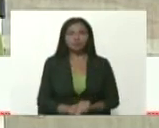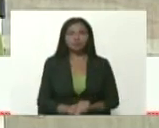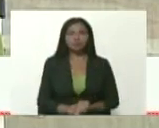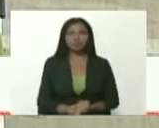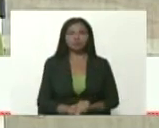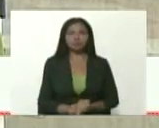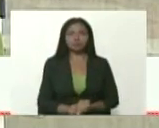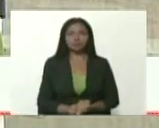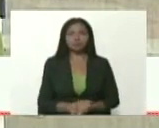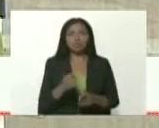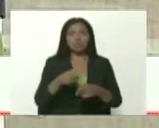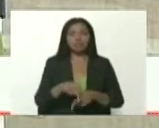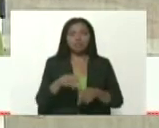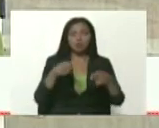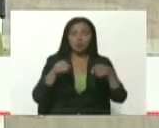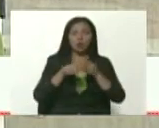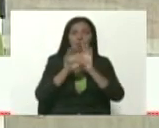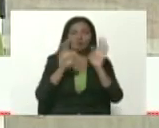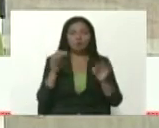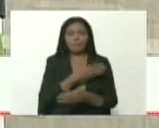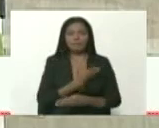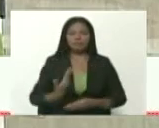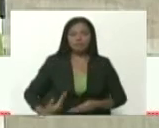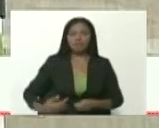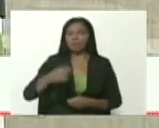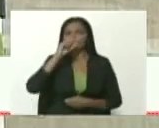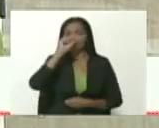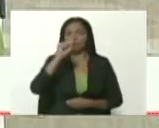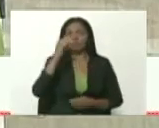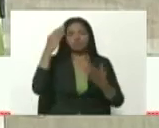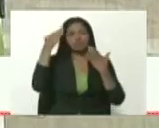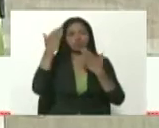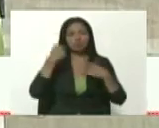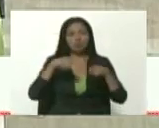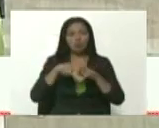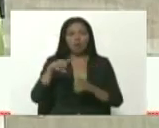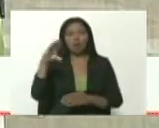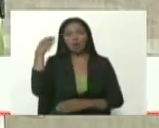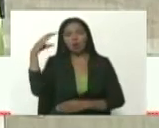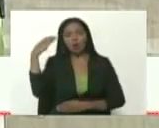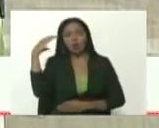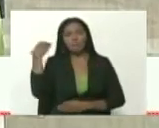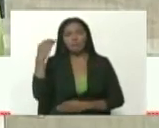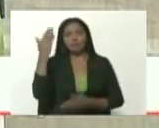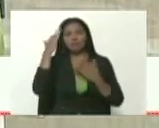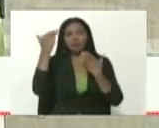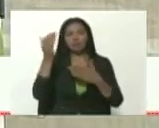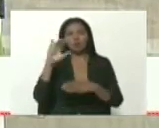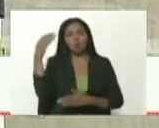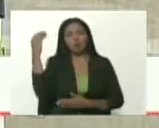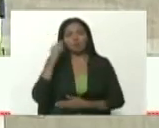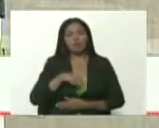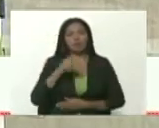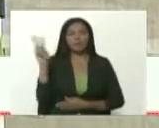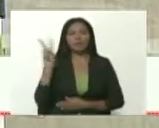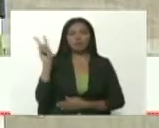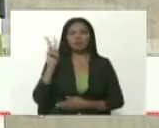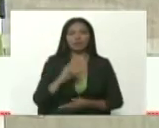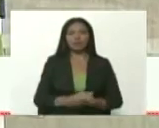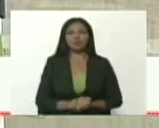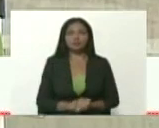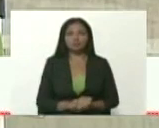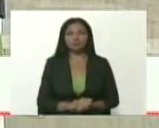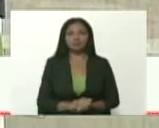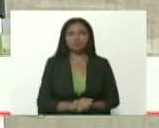Aquí, arroba Luis Pedraza, presidente Maduro, saludos desde Colombia, saludo Colombia desde Venezuela.